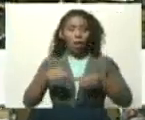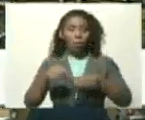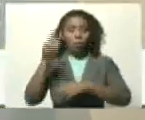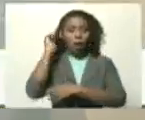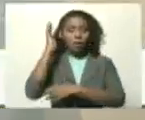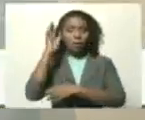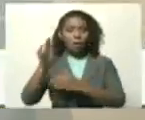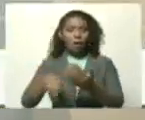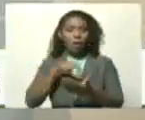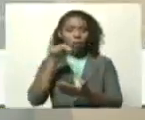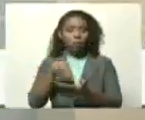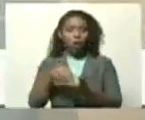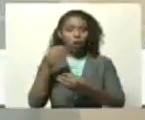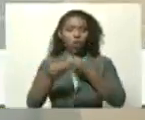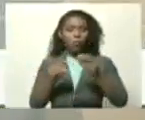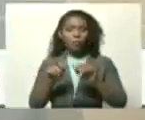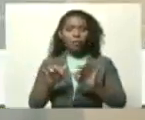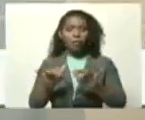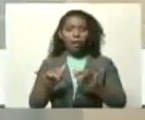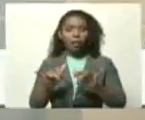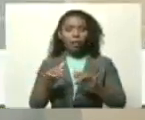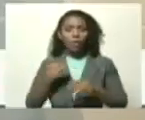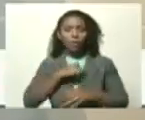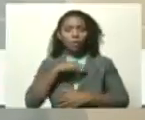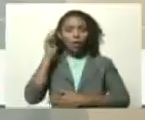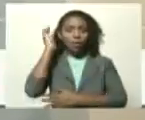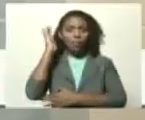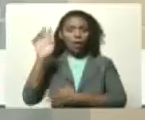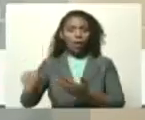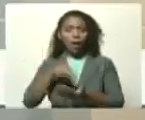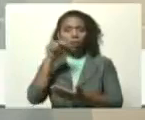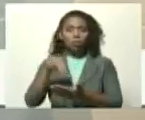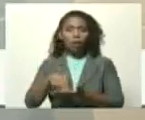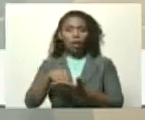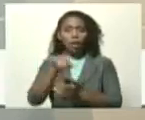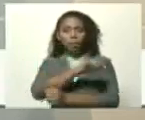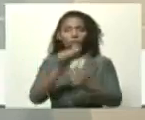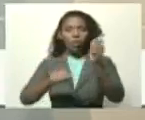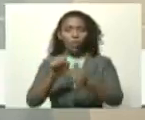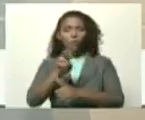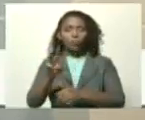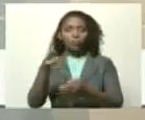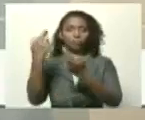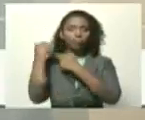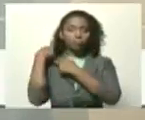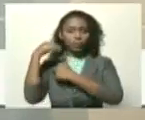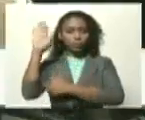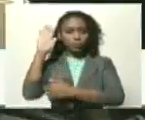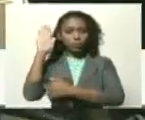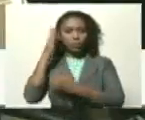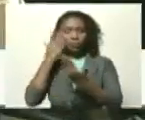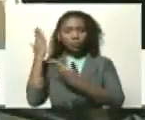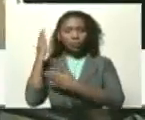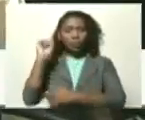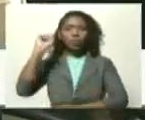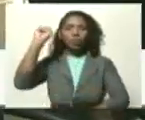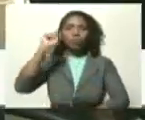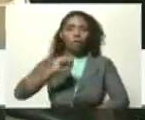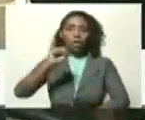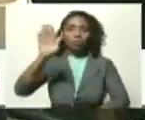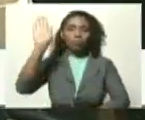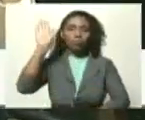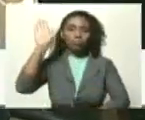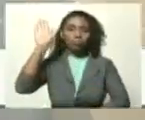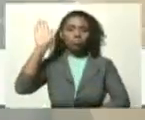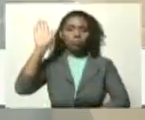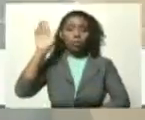Asamblea Nacional como secretaria de nuestra Asamblea Nacional y subsecretaria respectivamente. ¿Lo juran? Sí, lo juro.